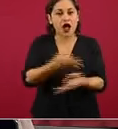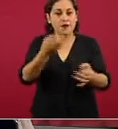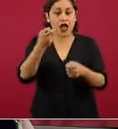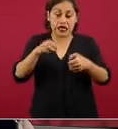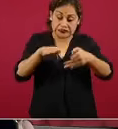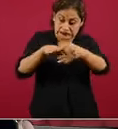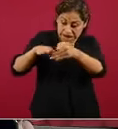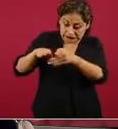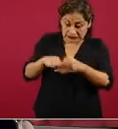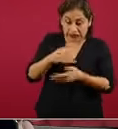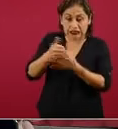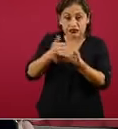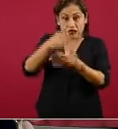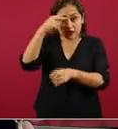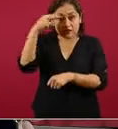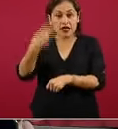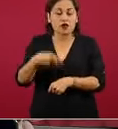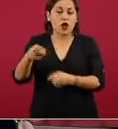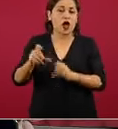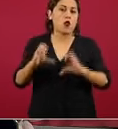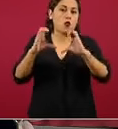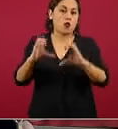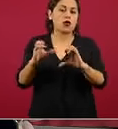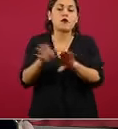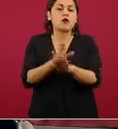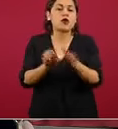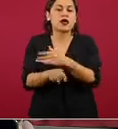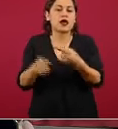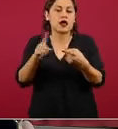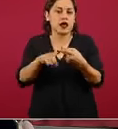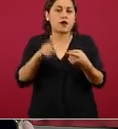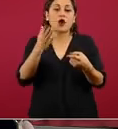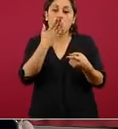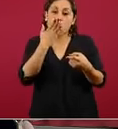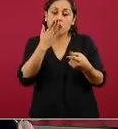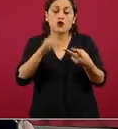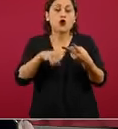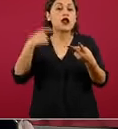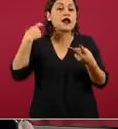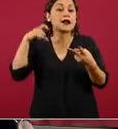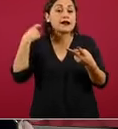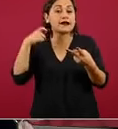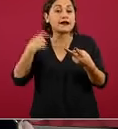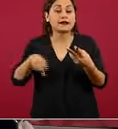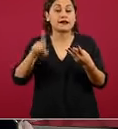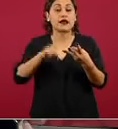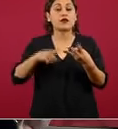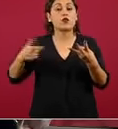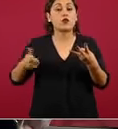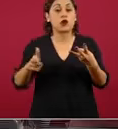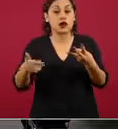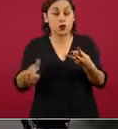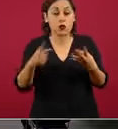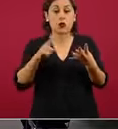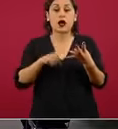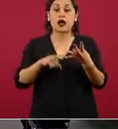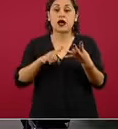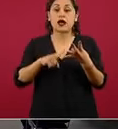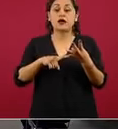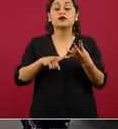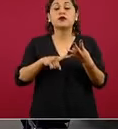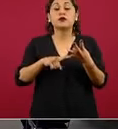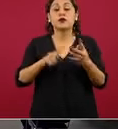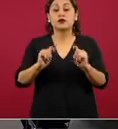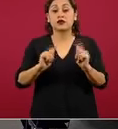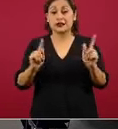especialmente habíamos señalado el estado de Sonora, el estado de Querétaro, el estado de Guanajuato, el estado de